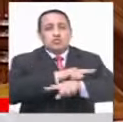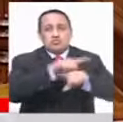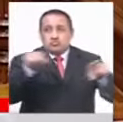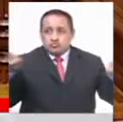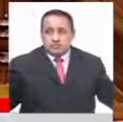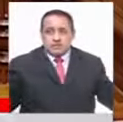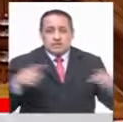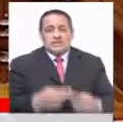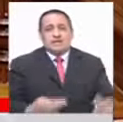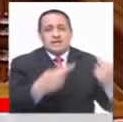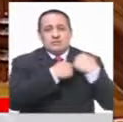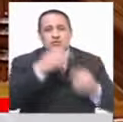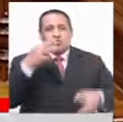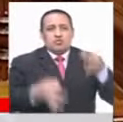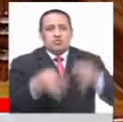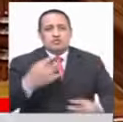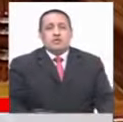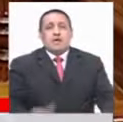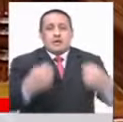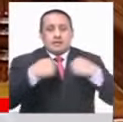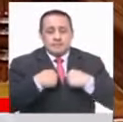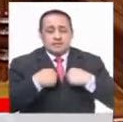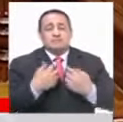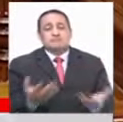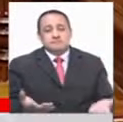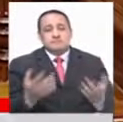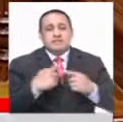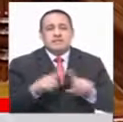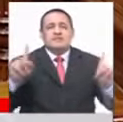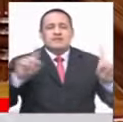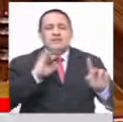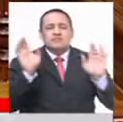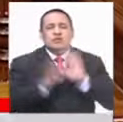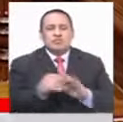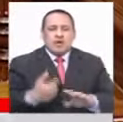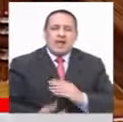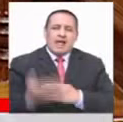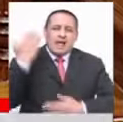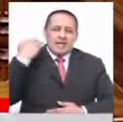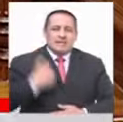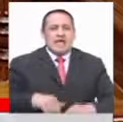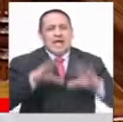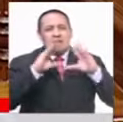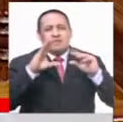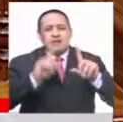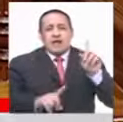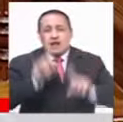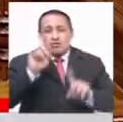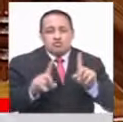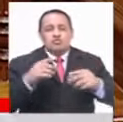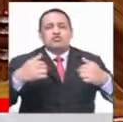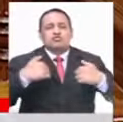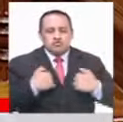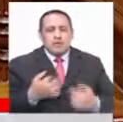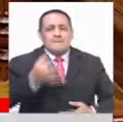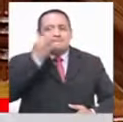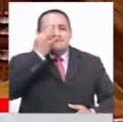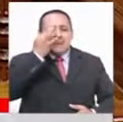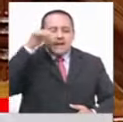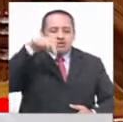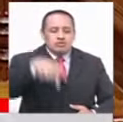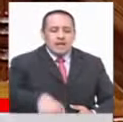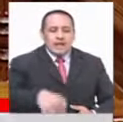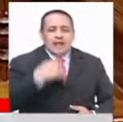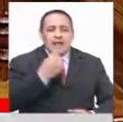ustedes, señores congresistas de la República, y contrariamente a lo que anunciaban mis detractores, he ejercido personalmente